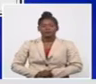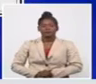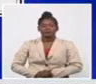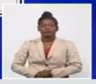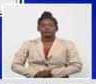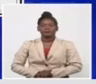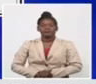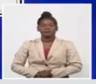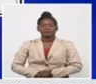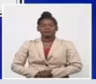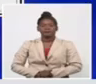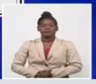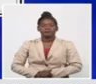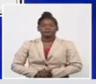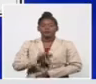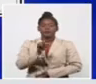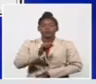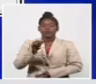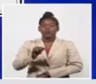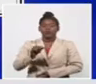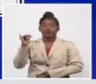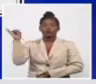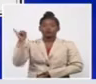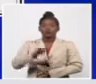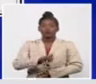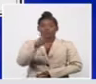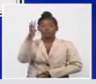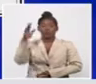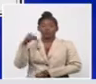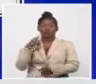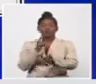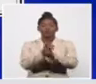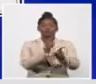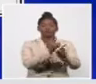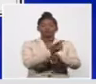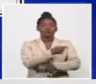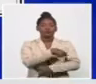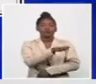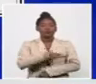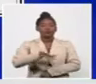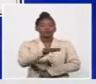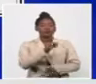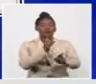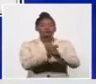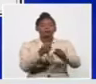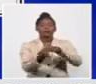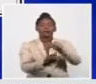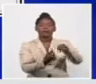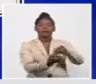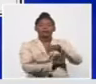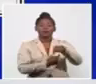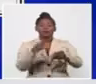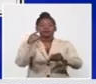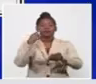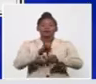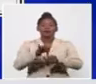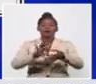importados, o sea, se han contagiado a personas, se ha establecido la cadena, muchas veces un